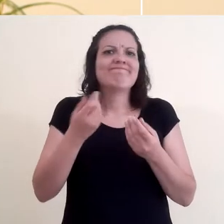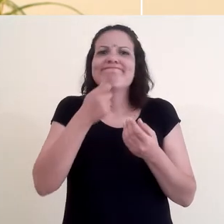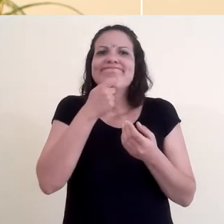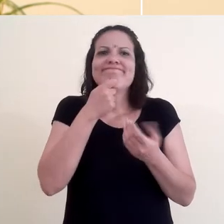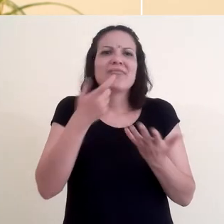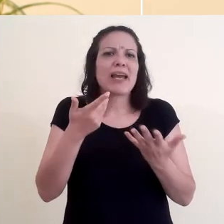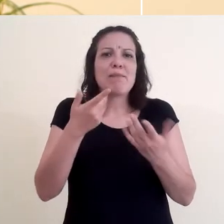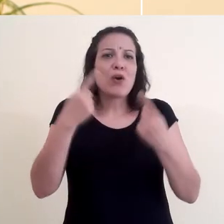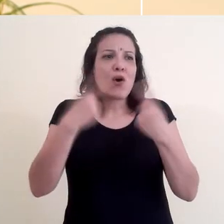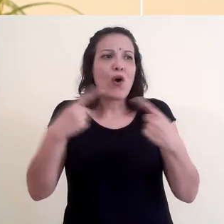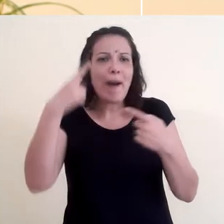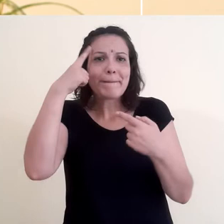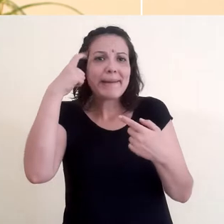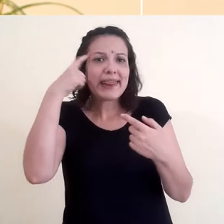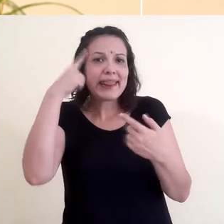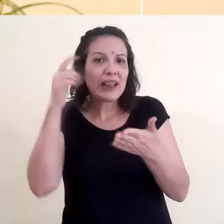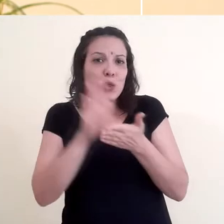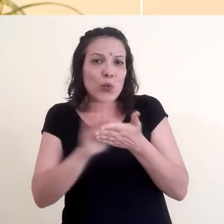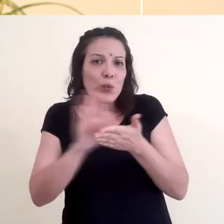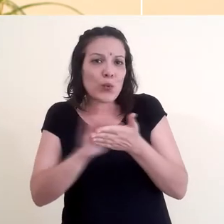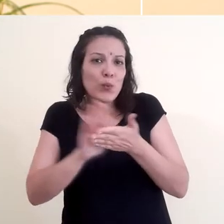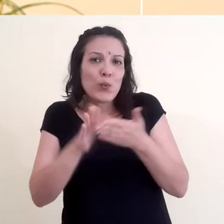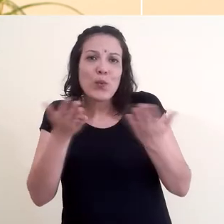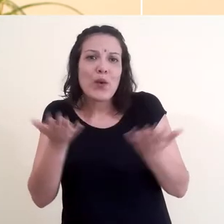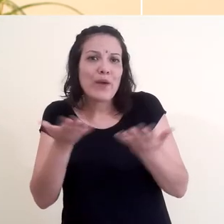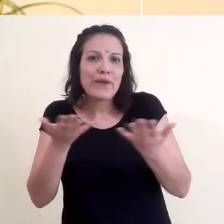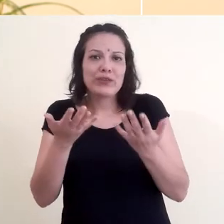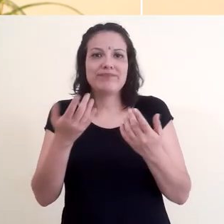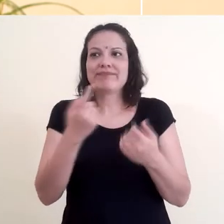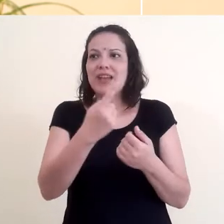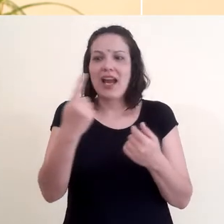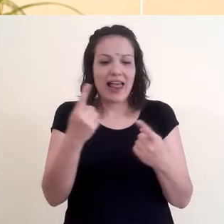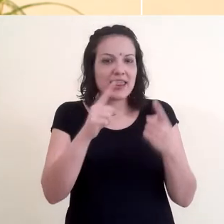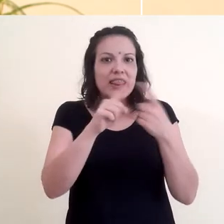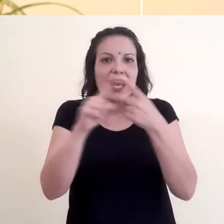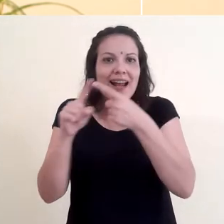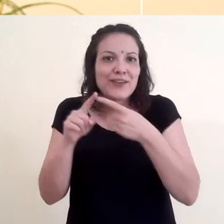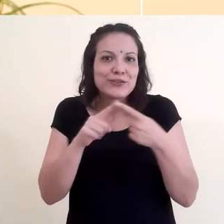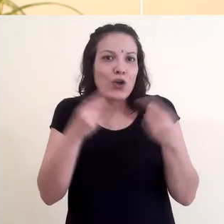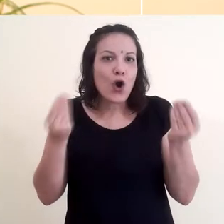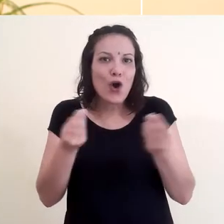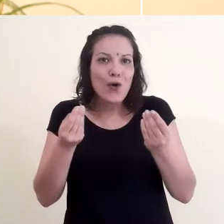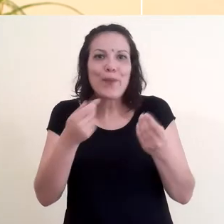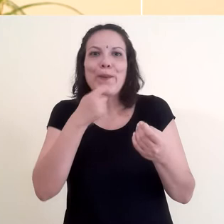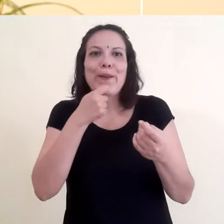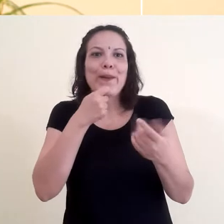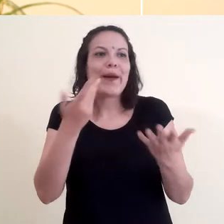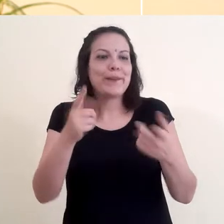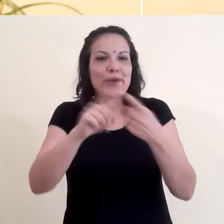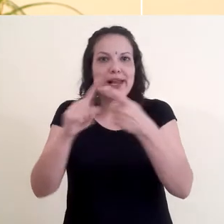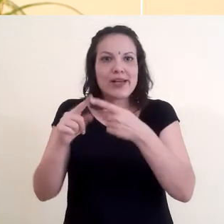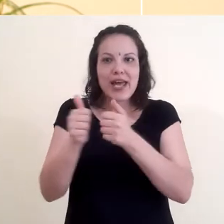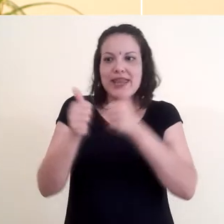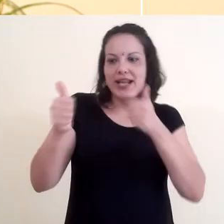nuevos aprendizajes, respecto a cómo relacionarnos, ¿no?, en esto de lo que viene de la mano del distanciamiento social,